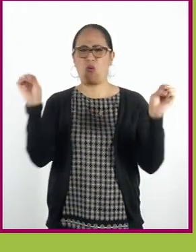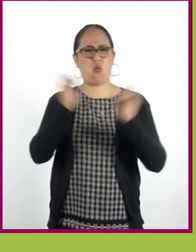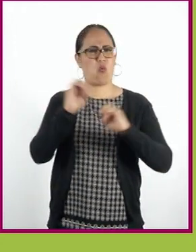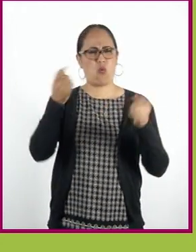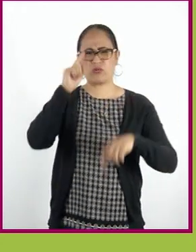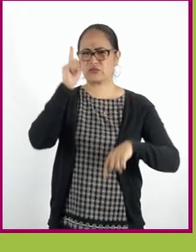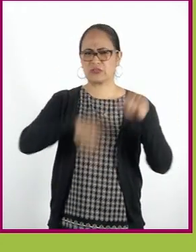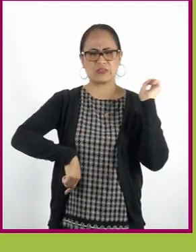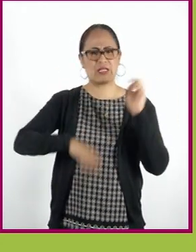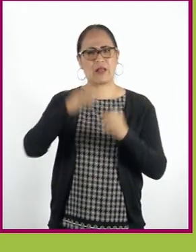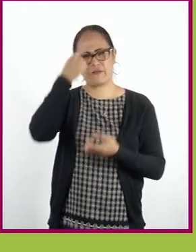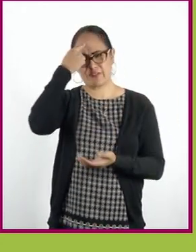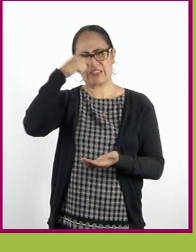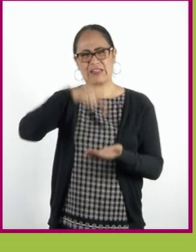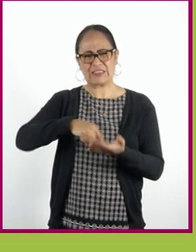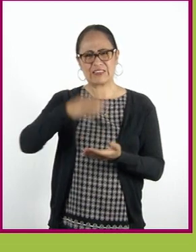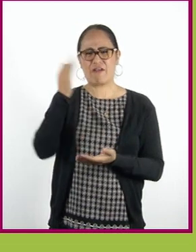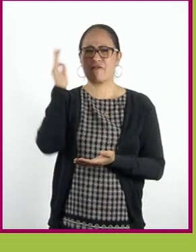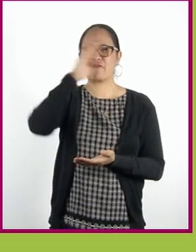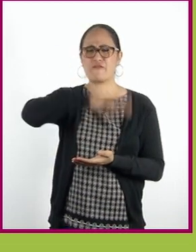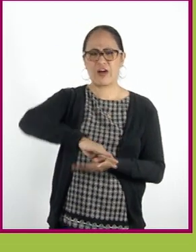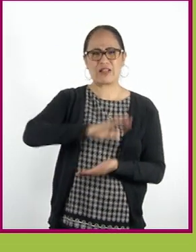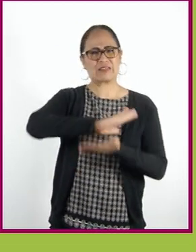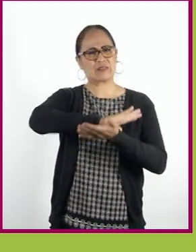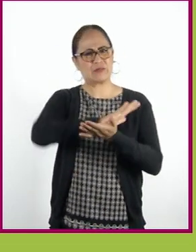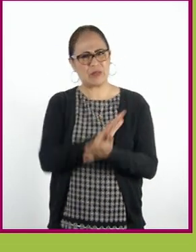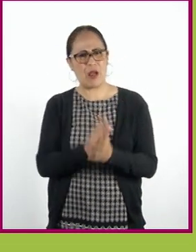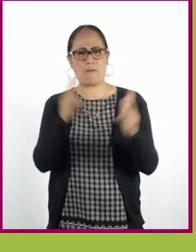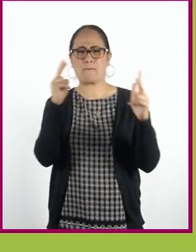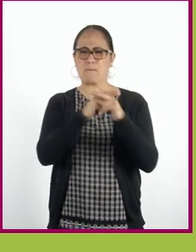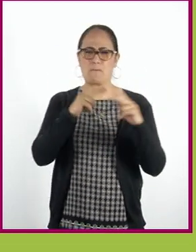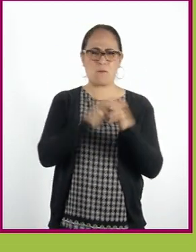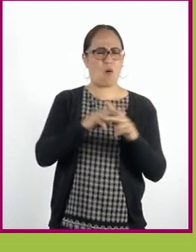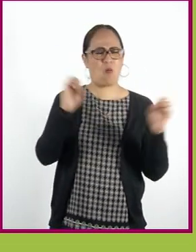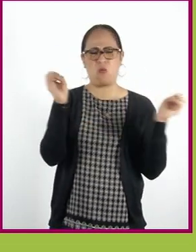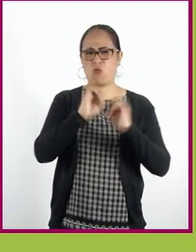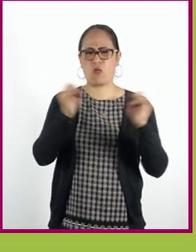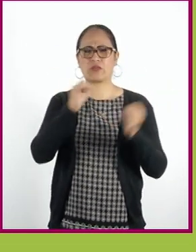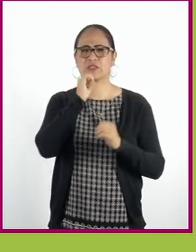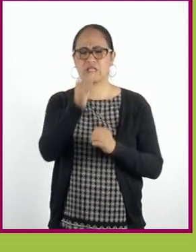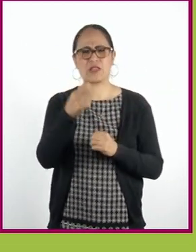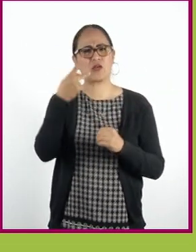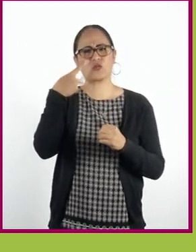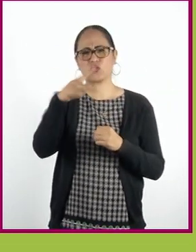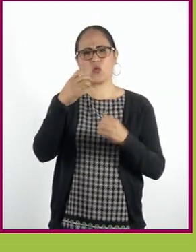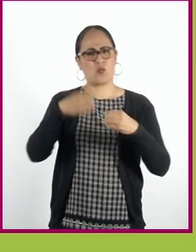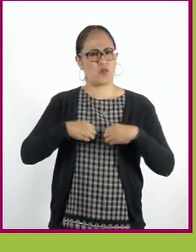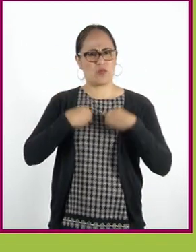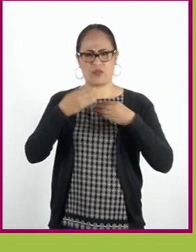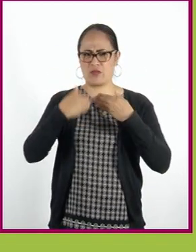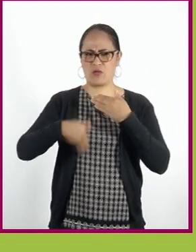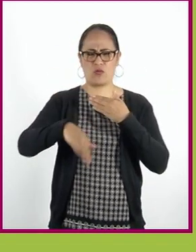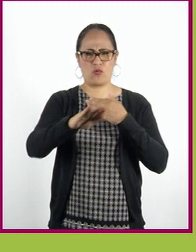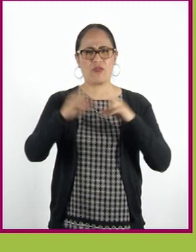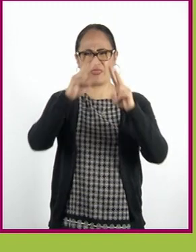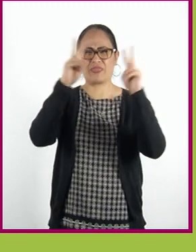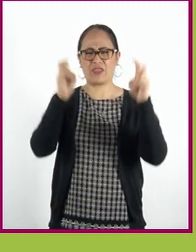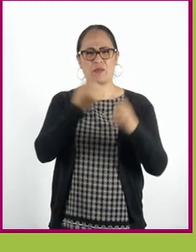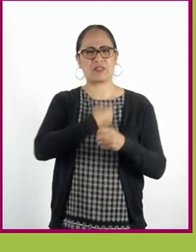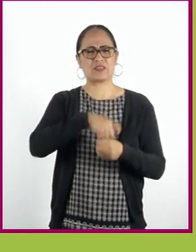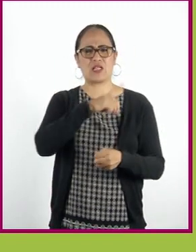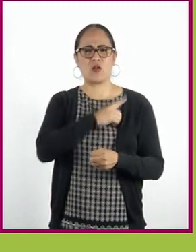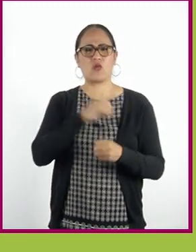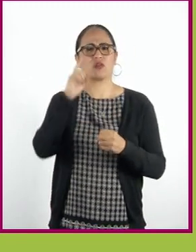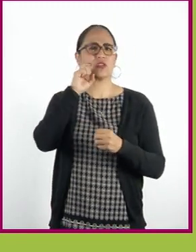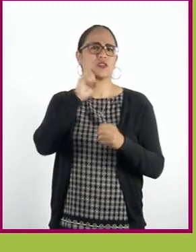creencias, coerción, discriminación y violencia como parte de su proyecto de vida en el marco de la salud sexual y